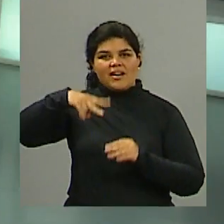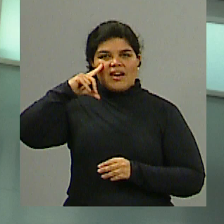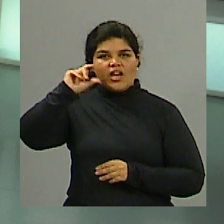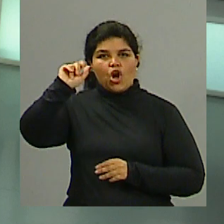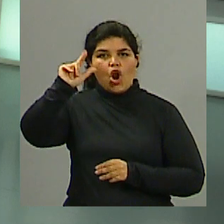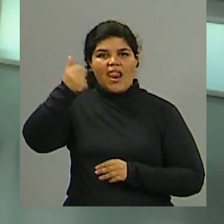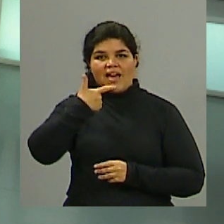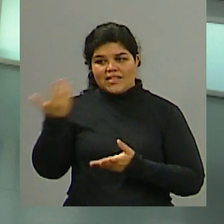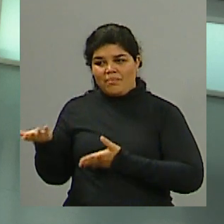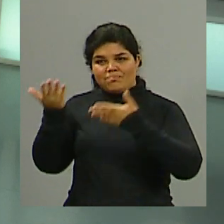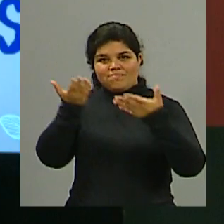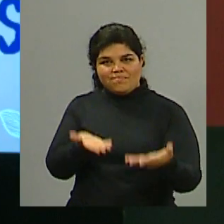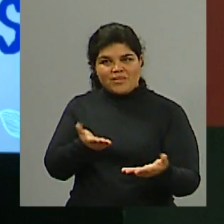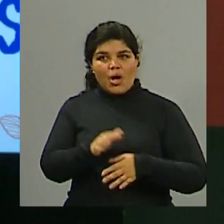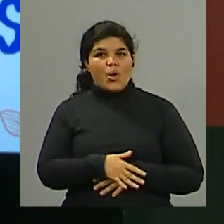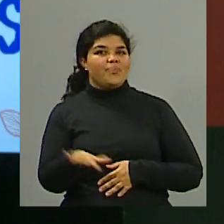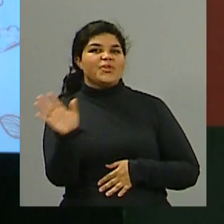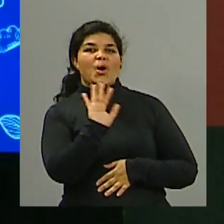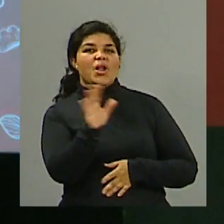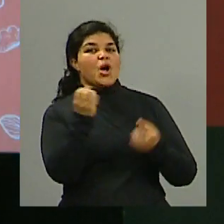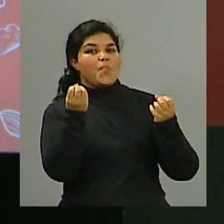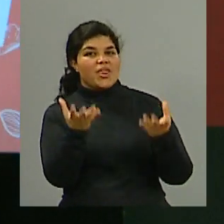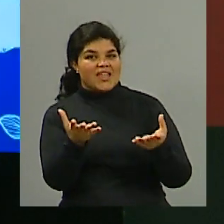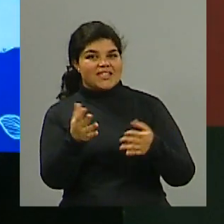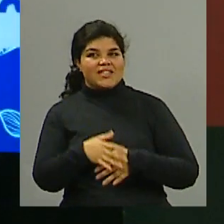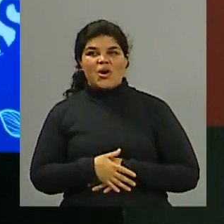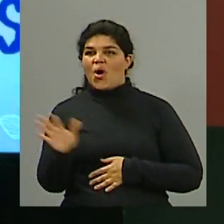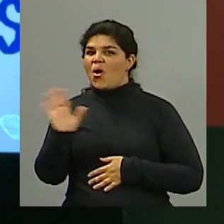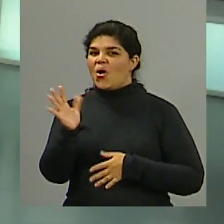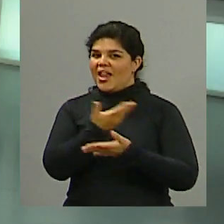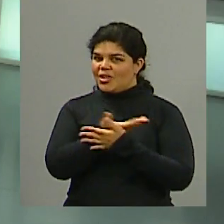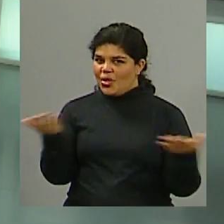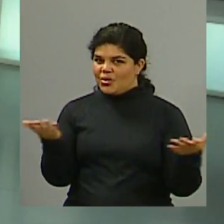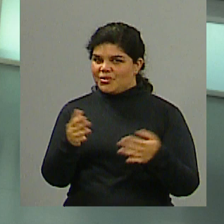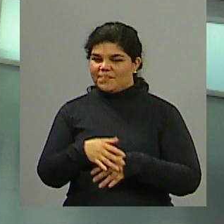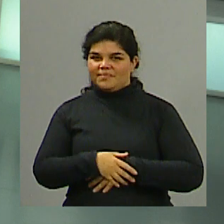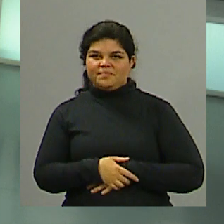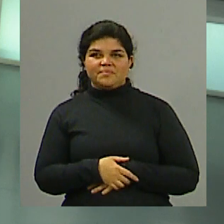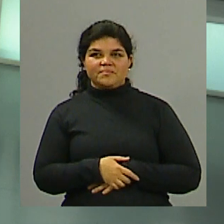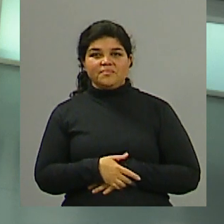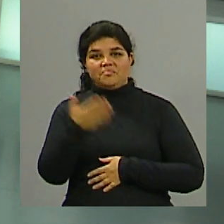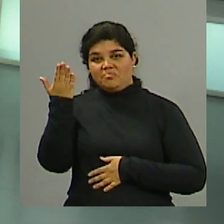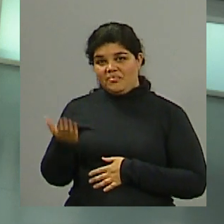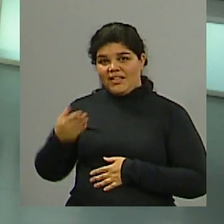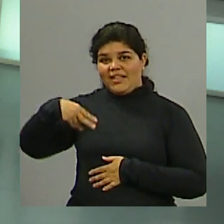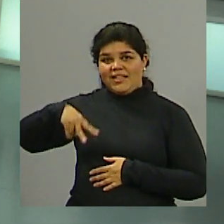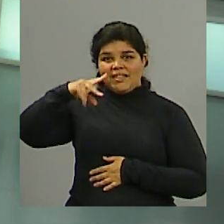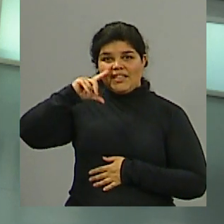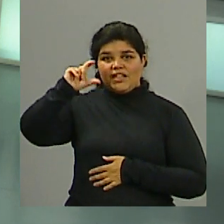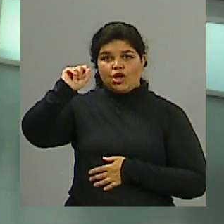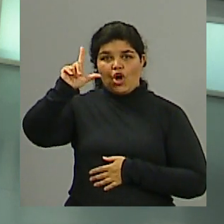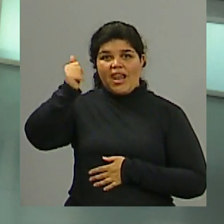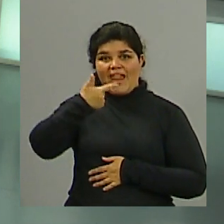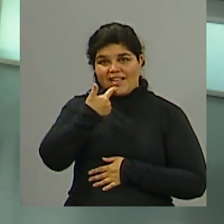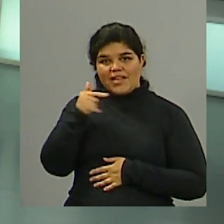Tolaba. Hola, Nicolás, ¿cómo estás? Hola, Noelia, ¿cómo estás? Muy Un gusto. bien. Hola a todos. Bueno, Nico es